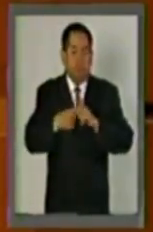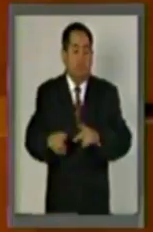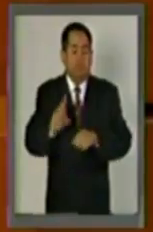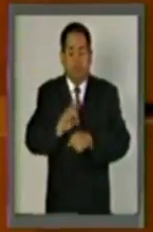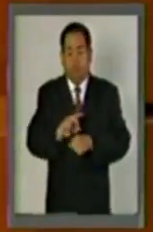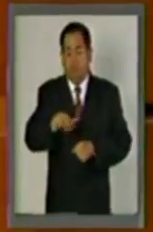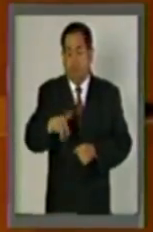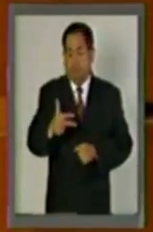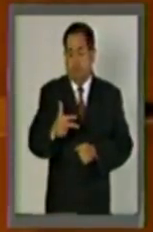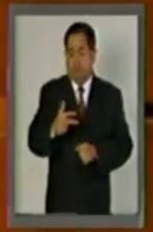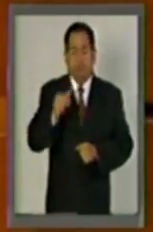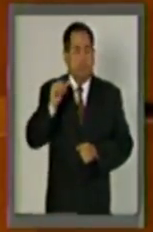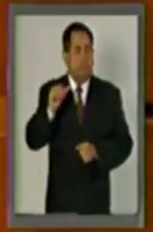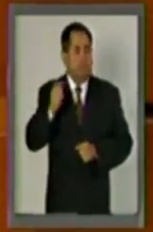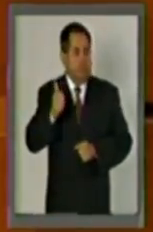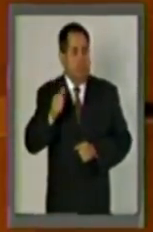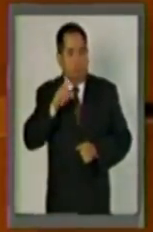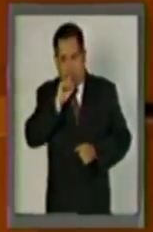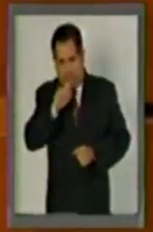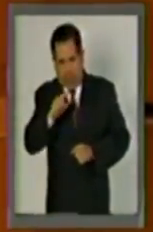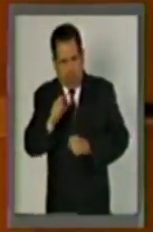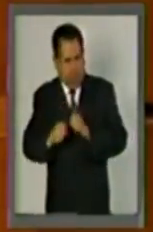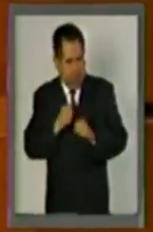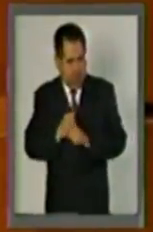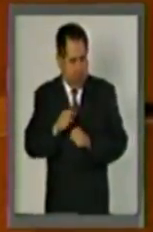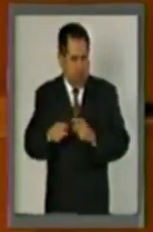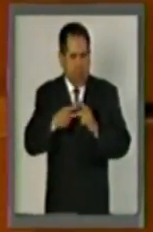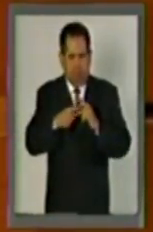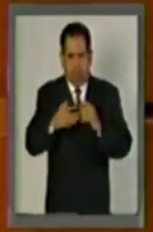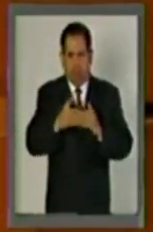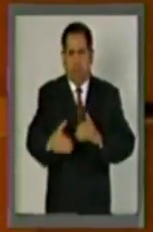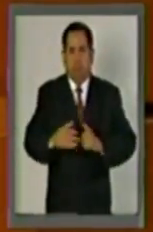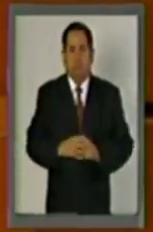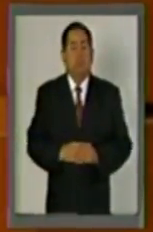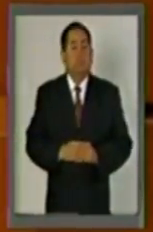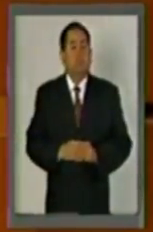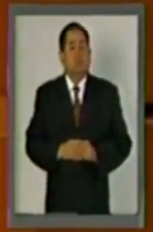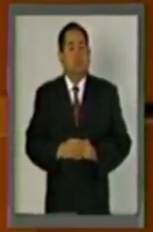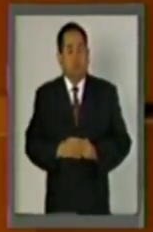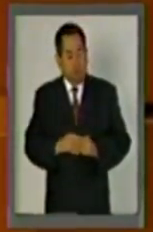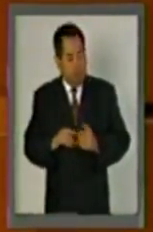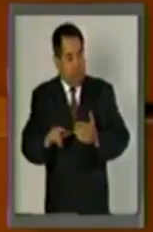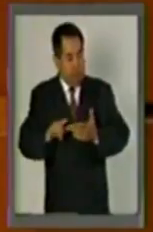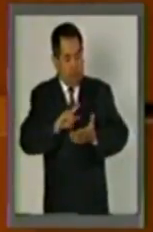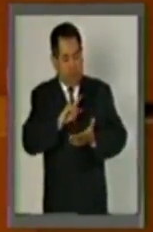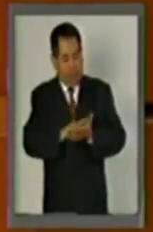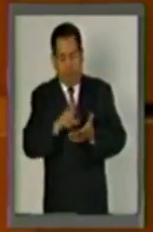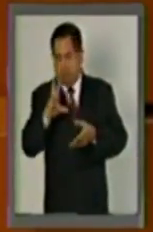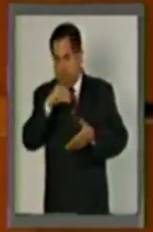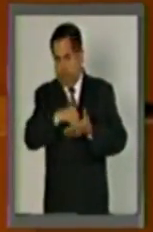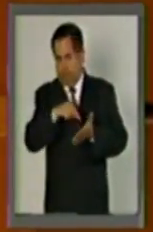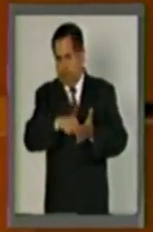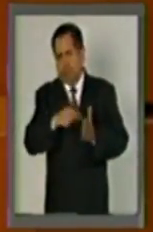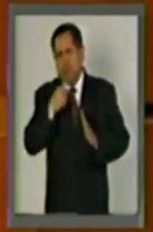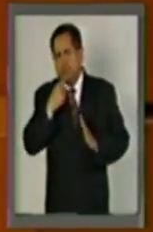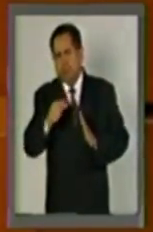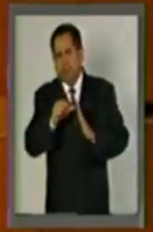agosto del mismo año. En el contenido de dicha ley se señala el